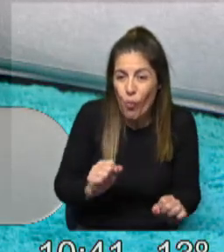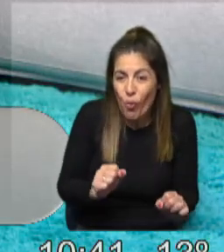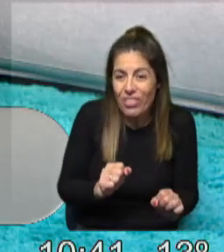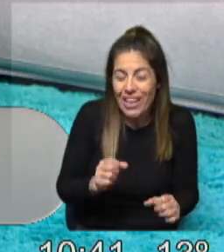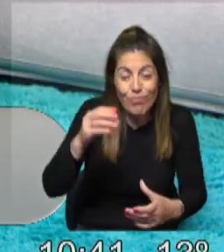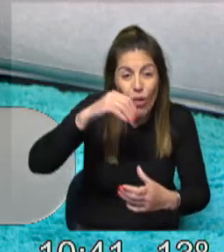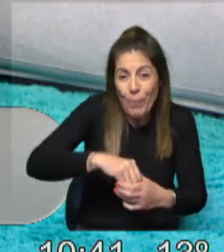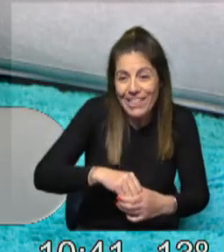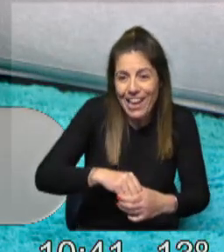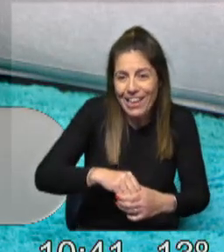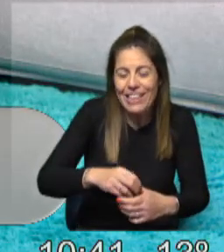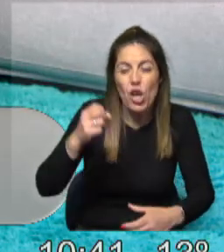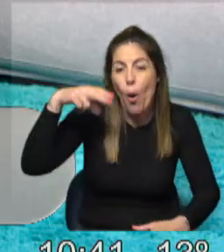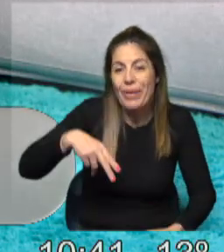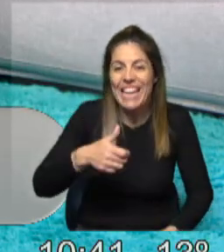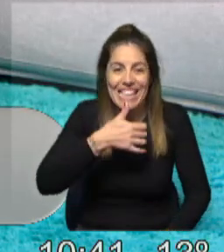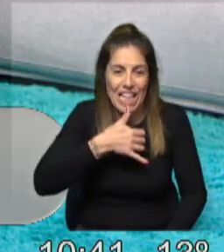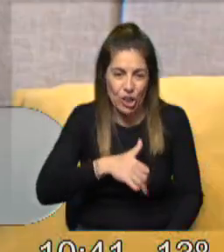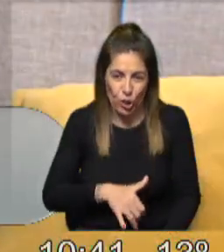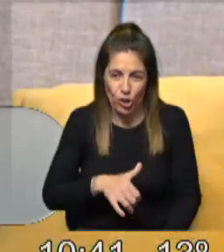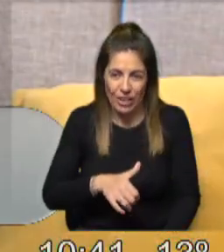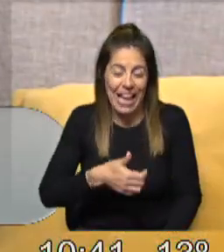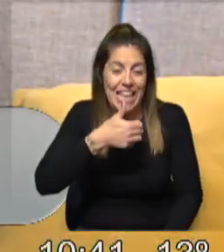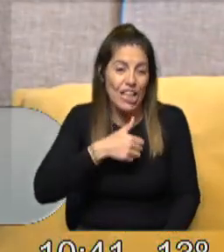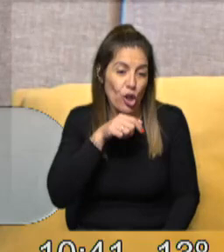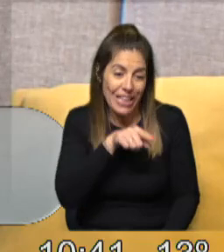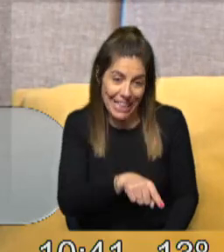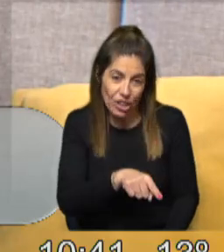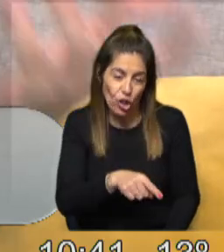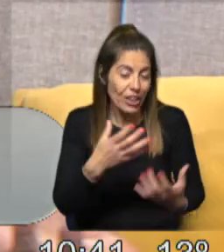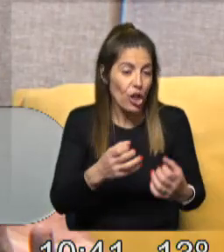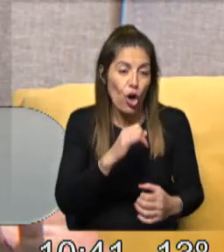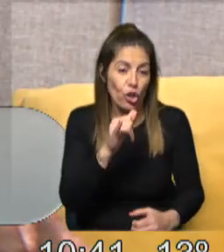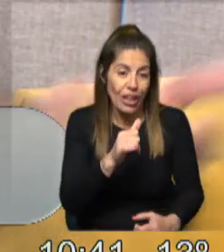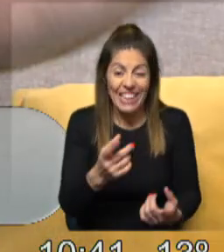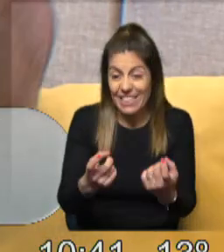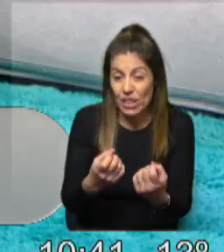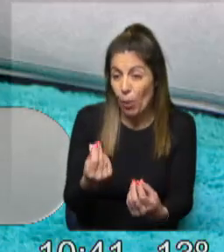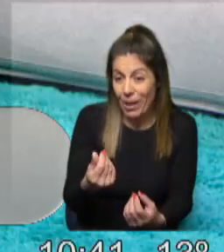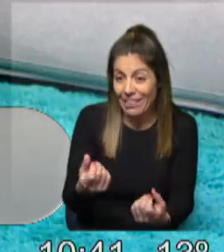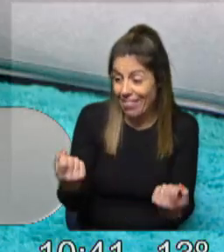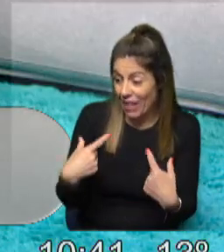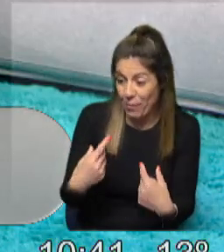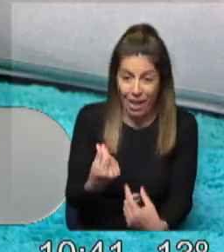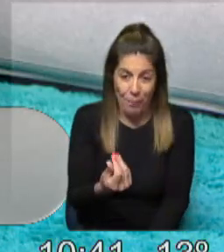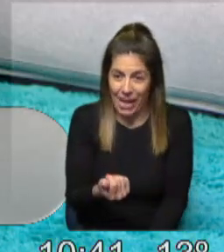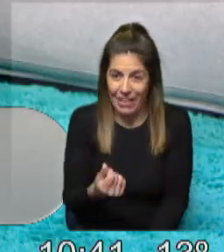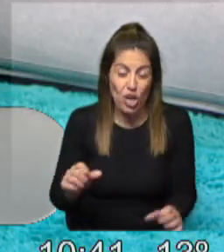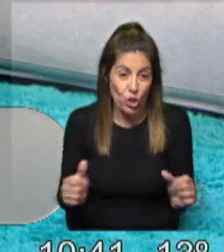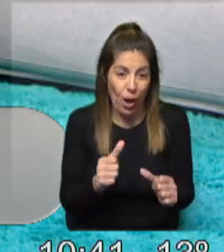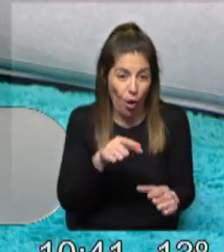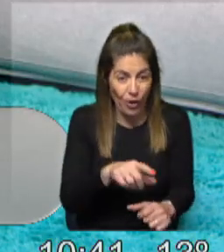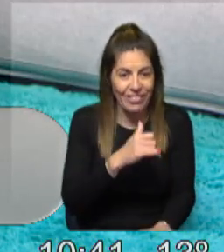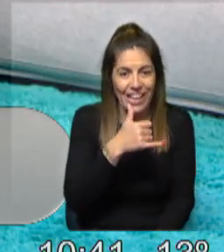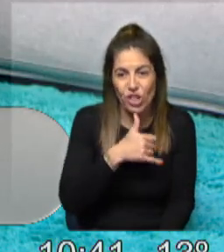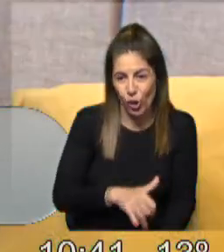meter mano en la historia. Claro. ¿Está? La historia es esta, quiero contar esto, necesito plata. Denme la plata. Y ya está, cállense esto, la